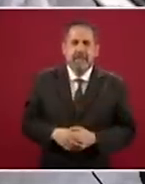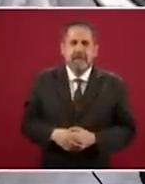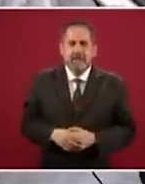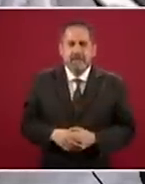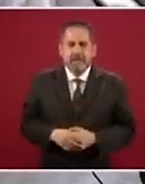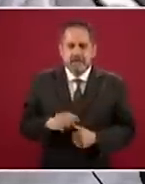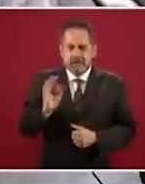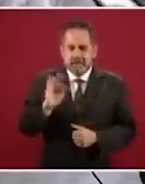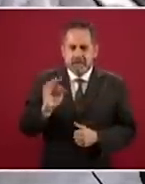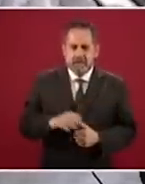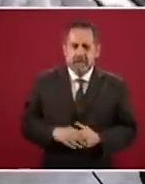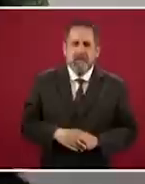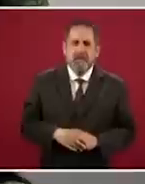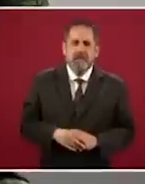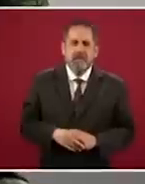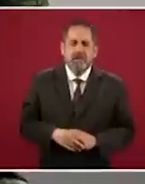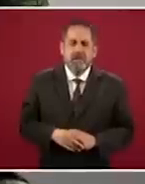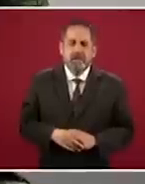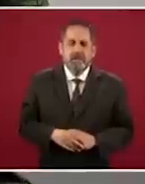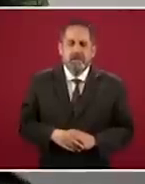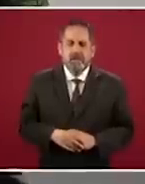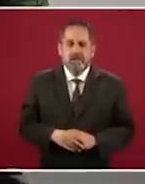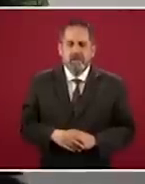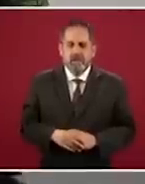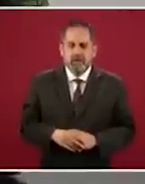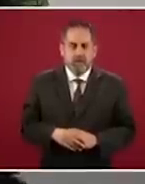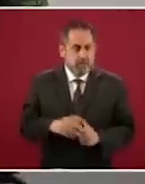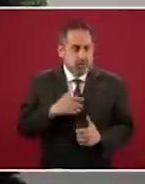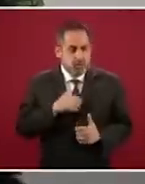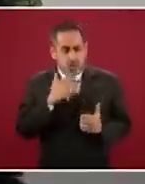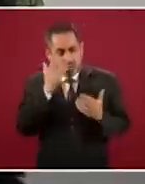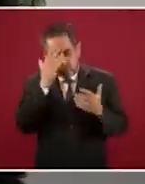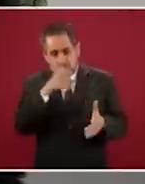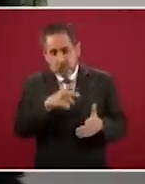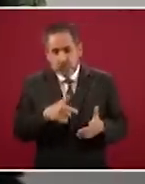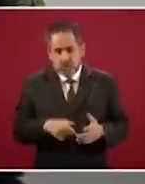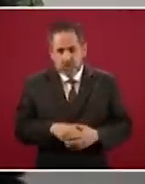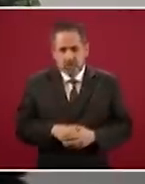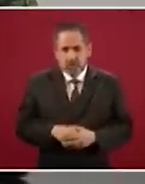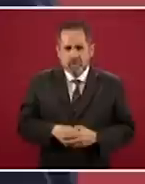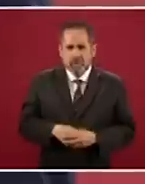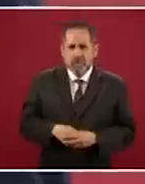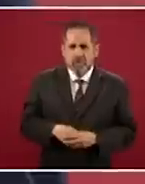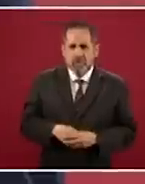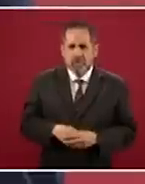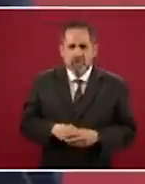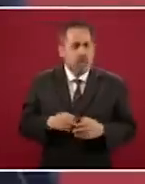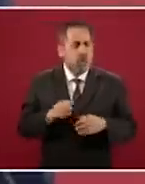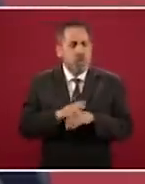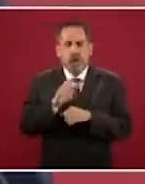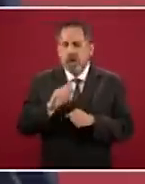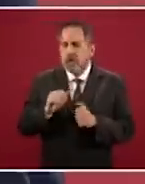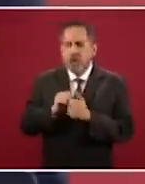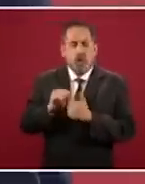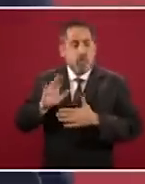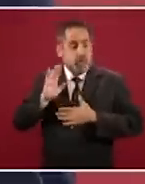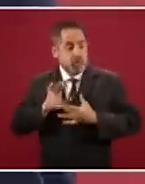si no los conozco… Es una herencia. ¿qué compromiso puedo